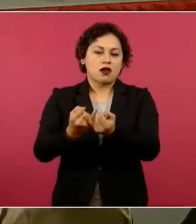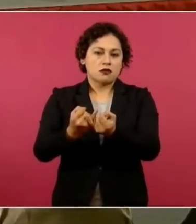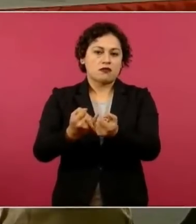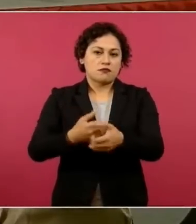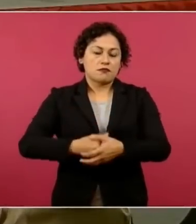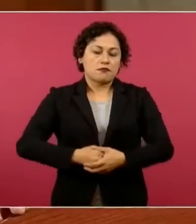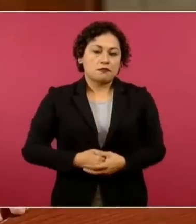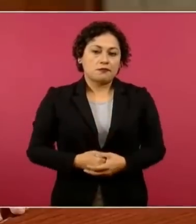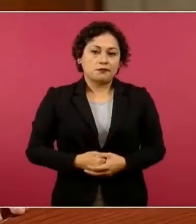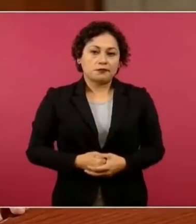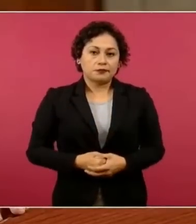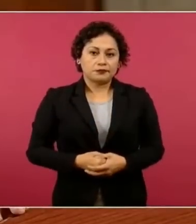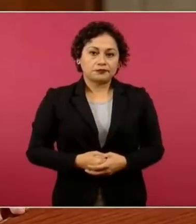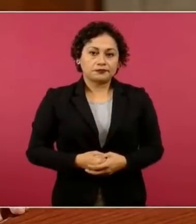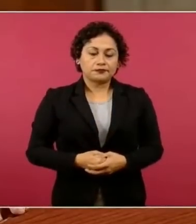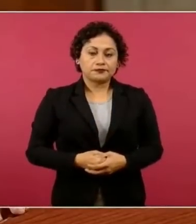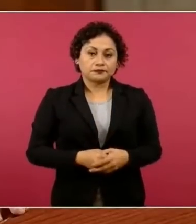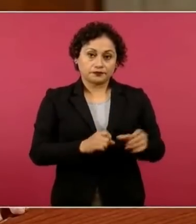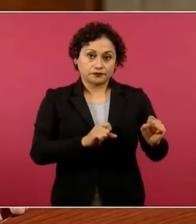Adelante.